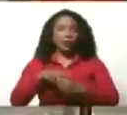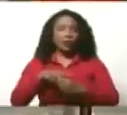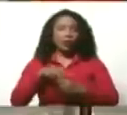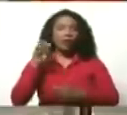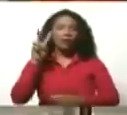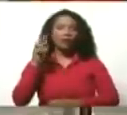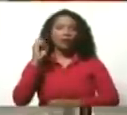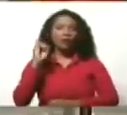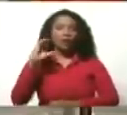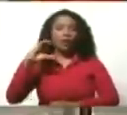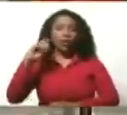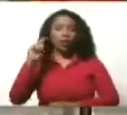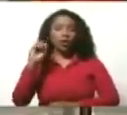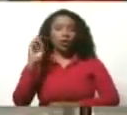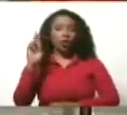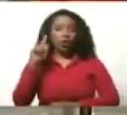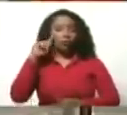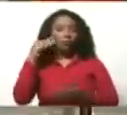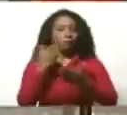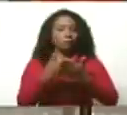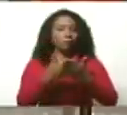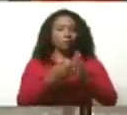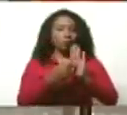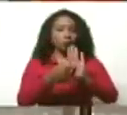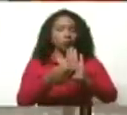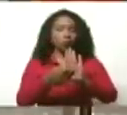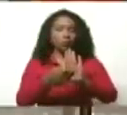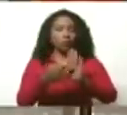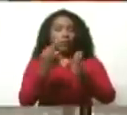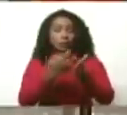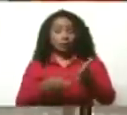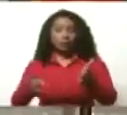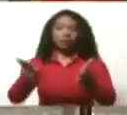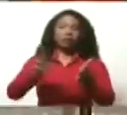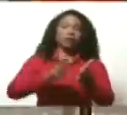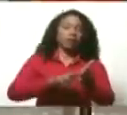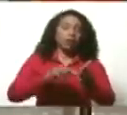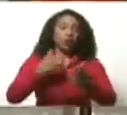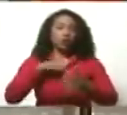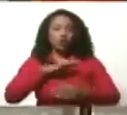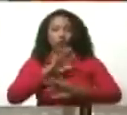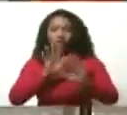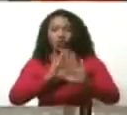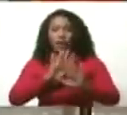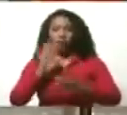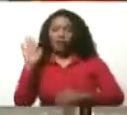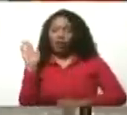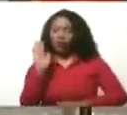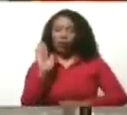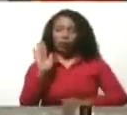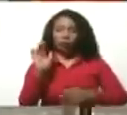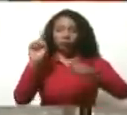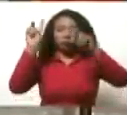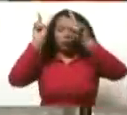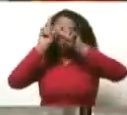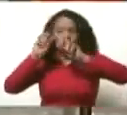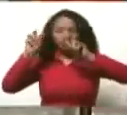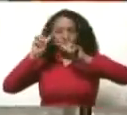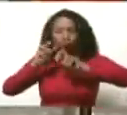Aular, confirman y reconfirman algo que hemos venido nosotros documentando.